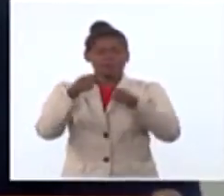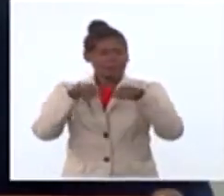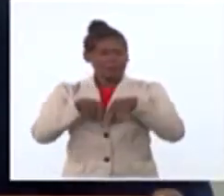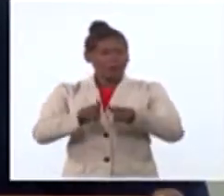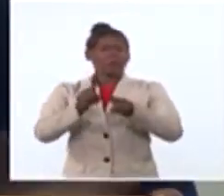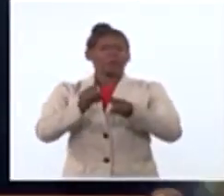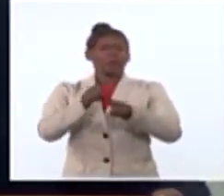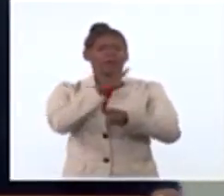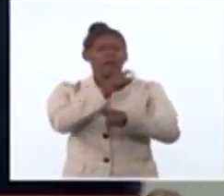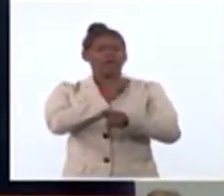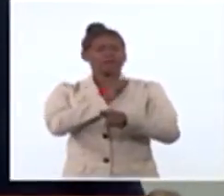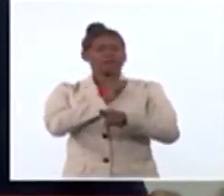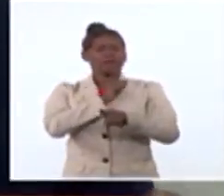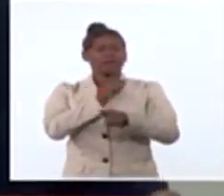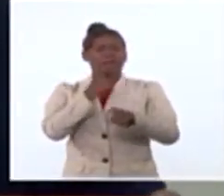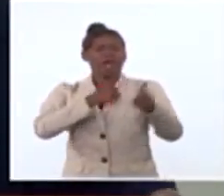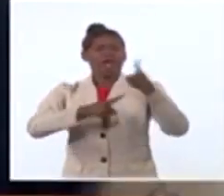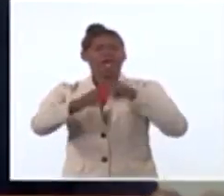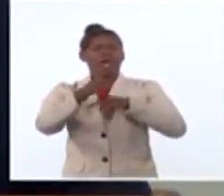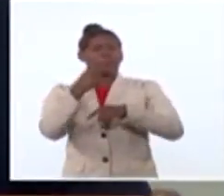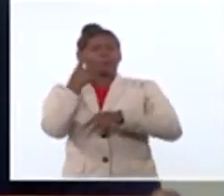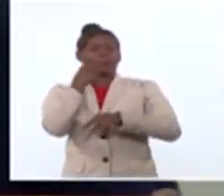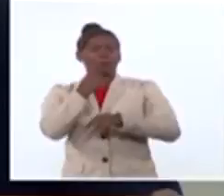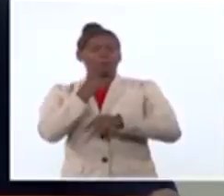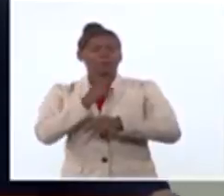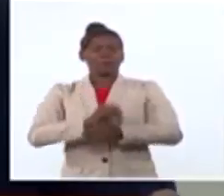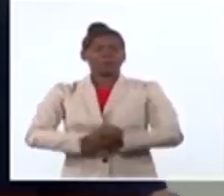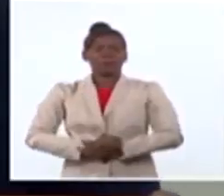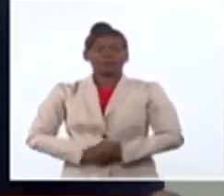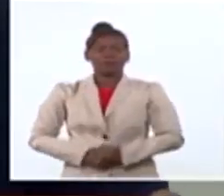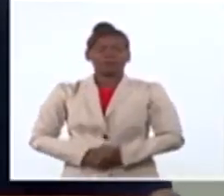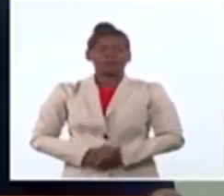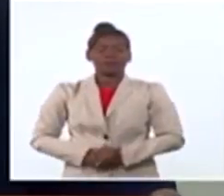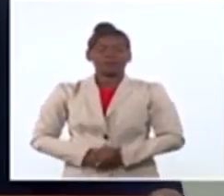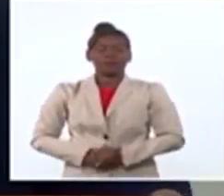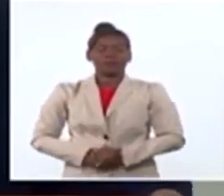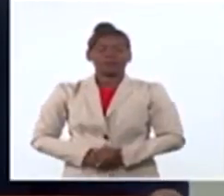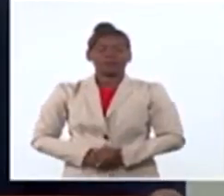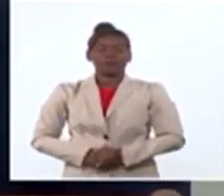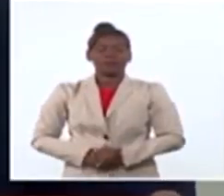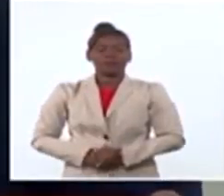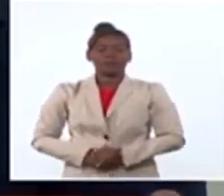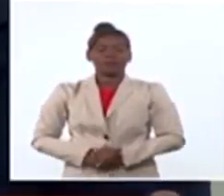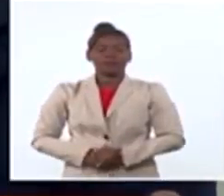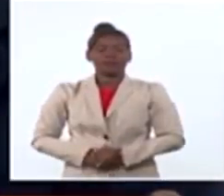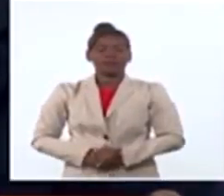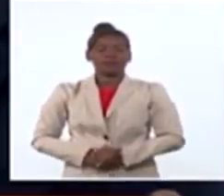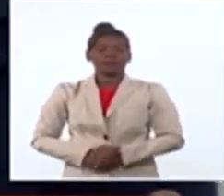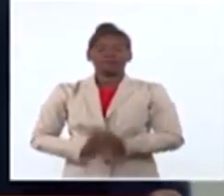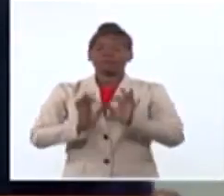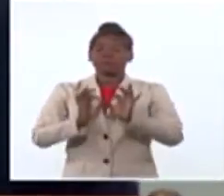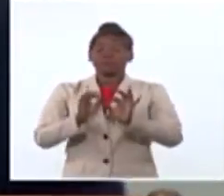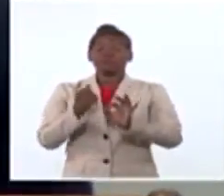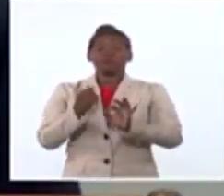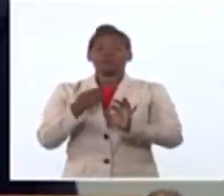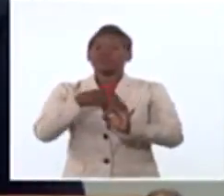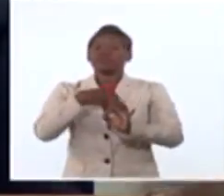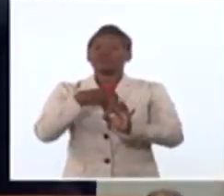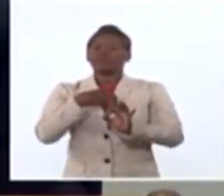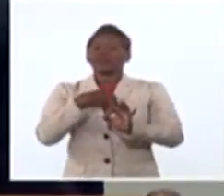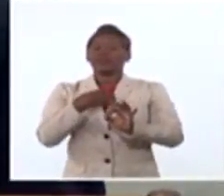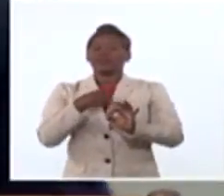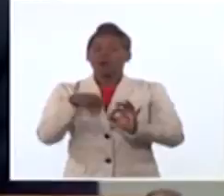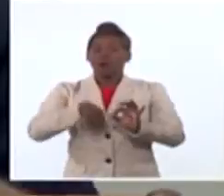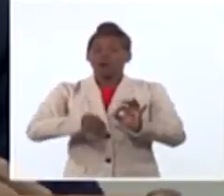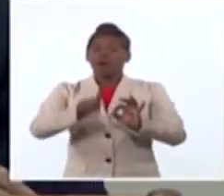condiciones, con muchos requisitos, sin que estén claras las circunstancias, con menciones a mecanismos internacionales que hasta ahora